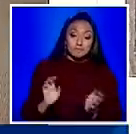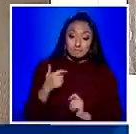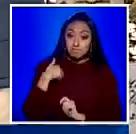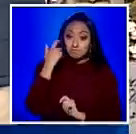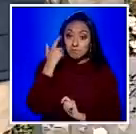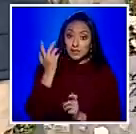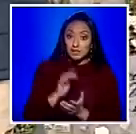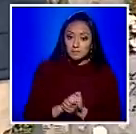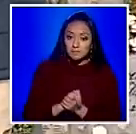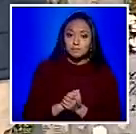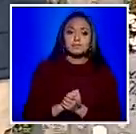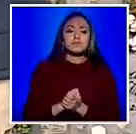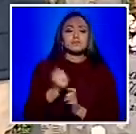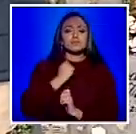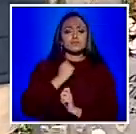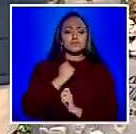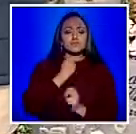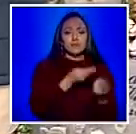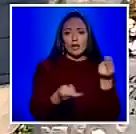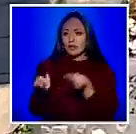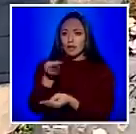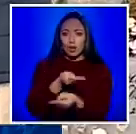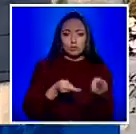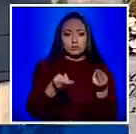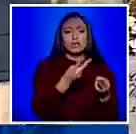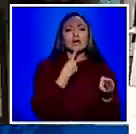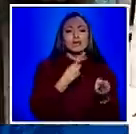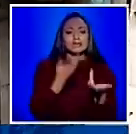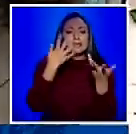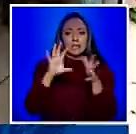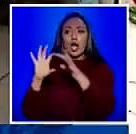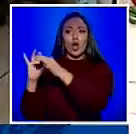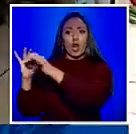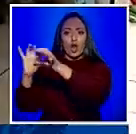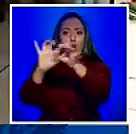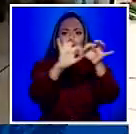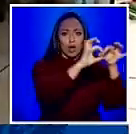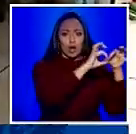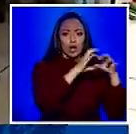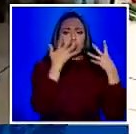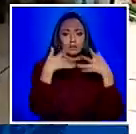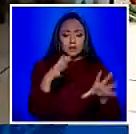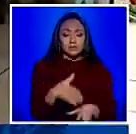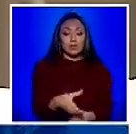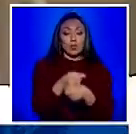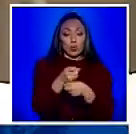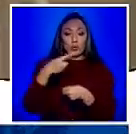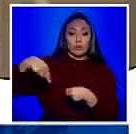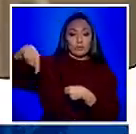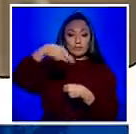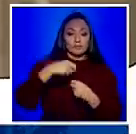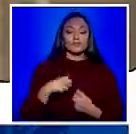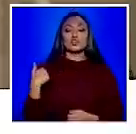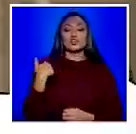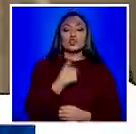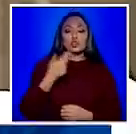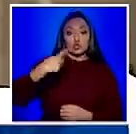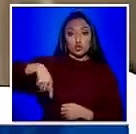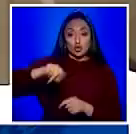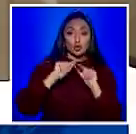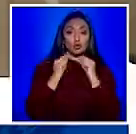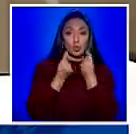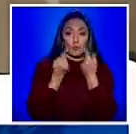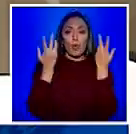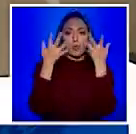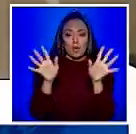bajarse los propietarios de los locales aseguran haberse unido para tomar medidas de seguridad cavamos agrupándonos entre todos los vecinos